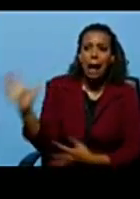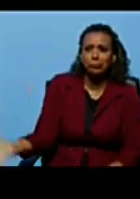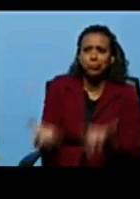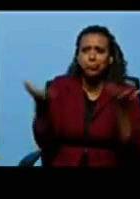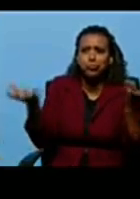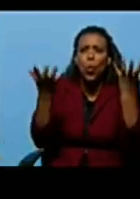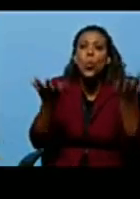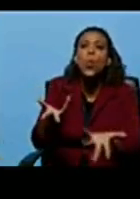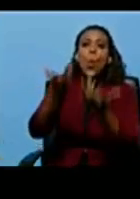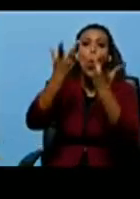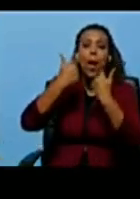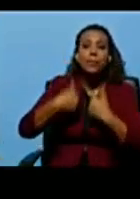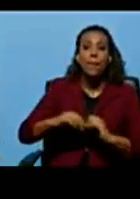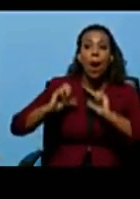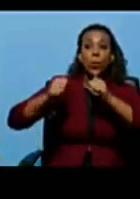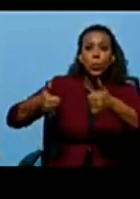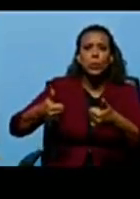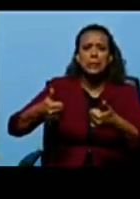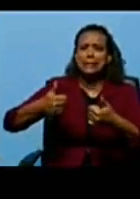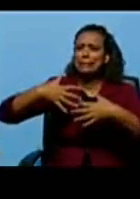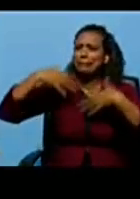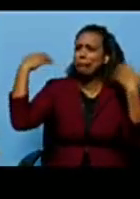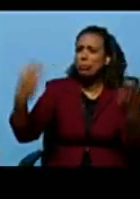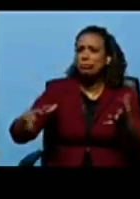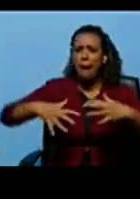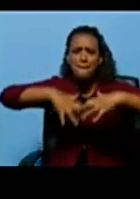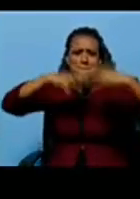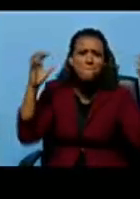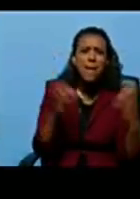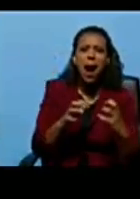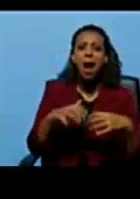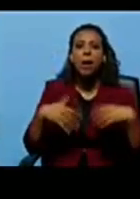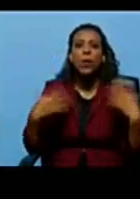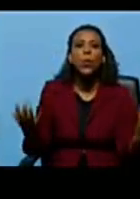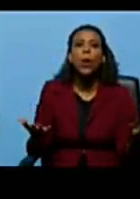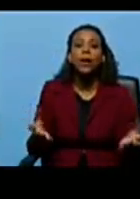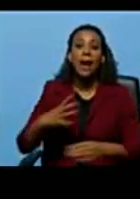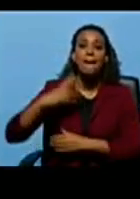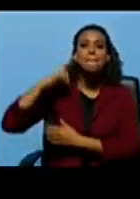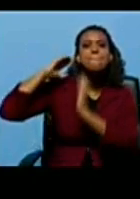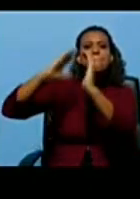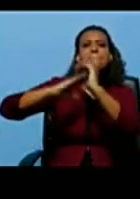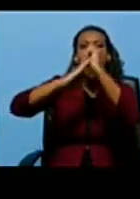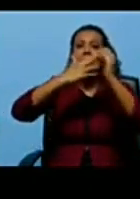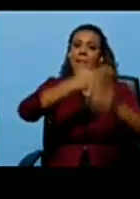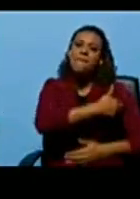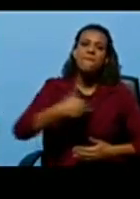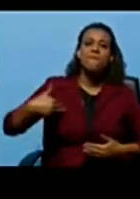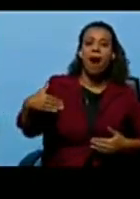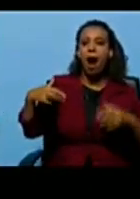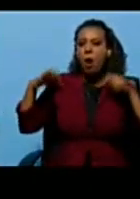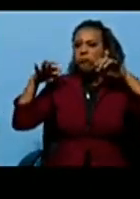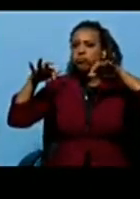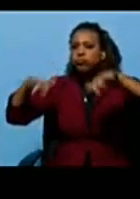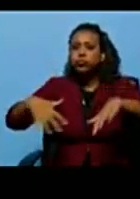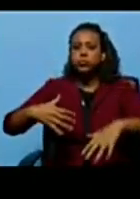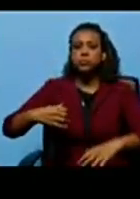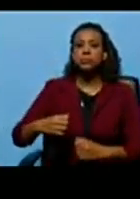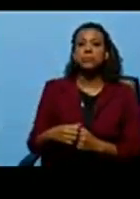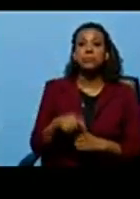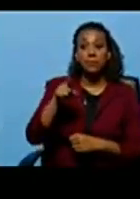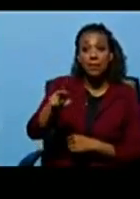llamas y se ha vuelto un centro de guerra. Que los que mandan en los barrios ya también están por sacar a